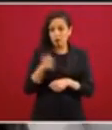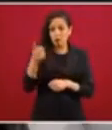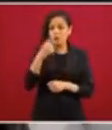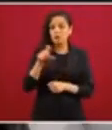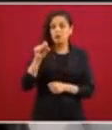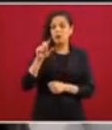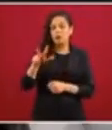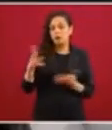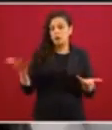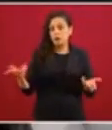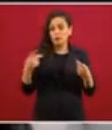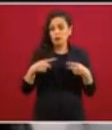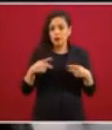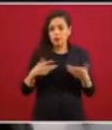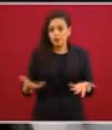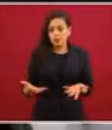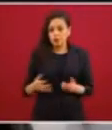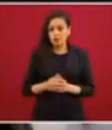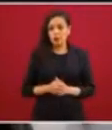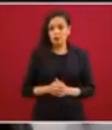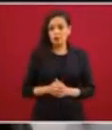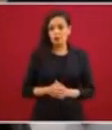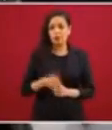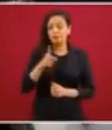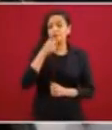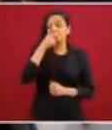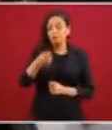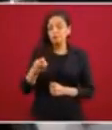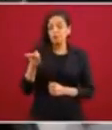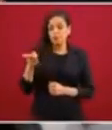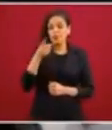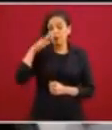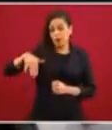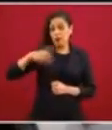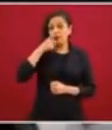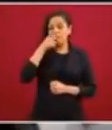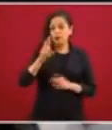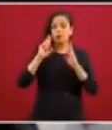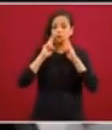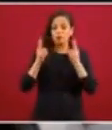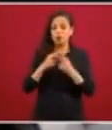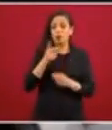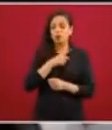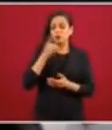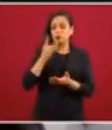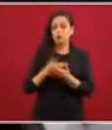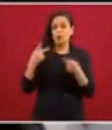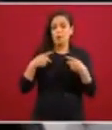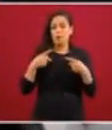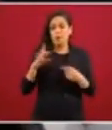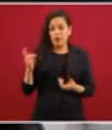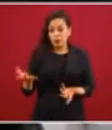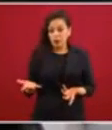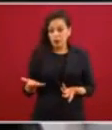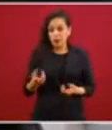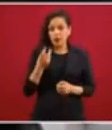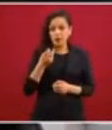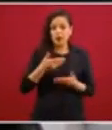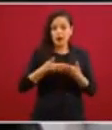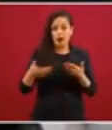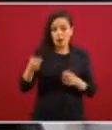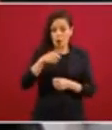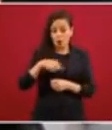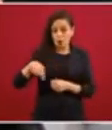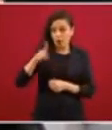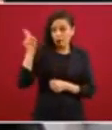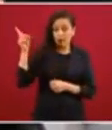aproximadamente 30 personas. Y también la oposición está pidiendo un plan emergente que no se ha tomado en cuenta por parte de los